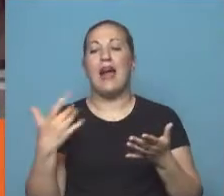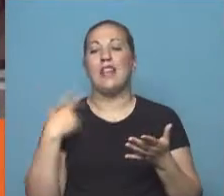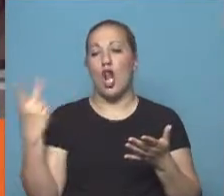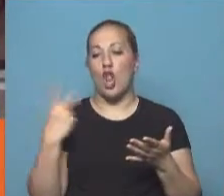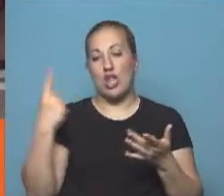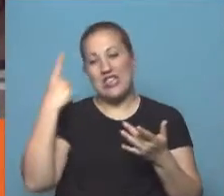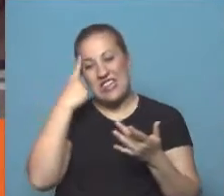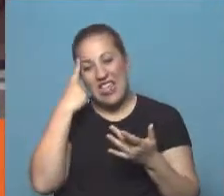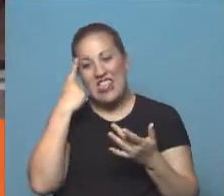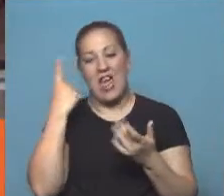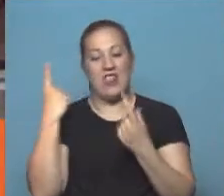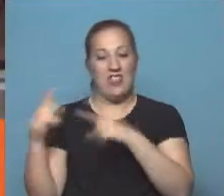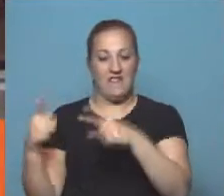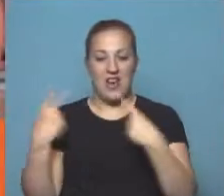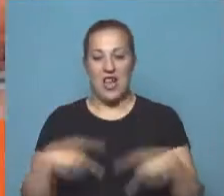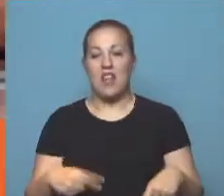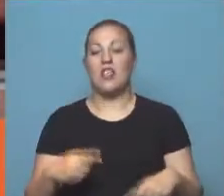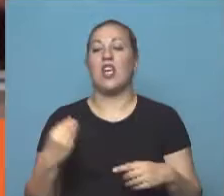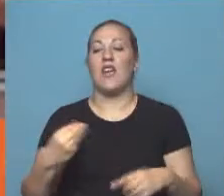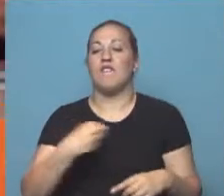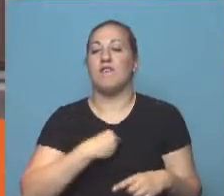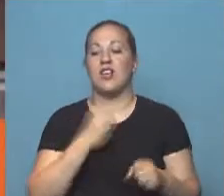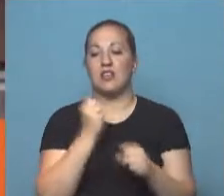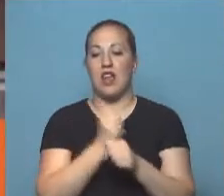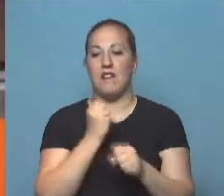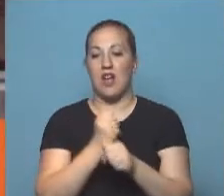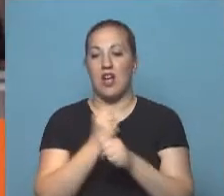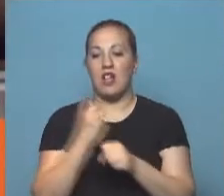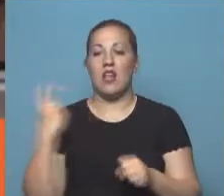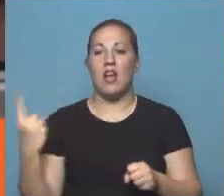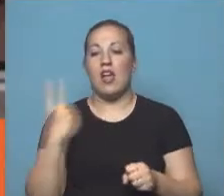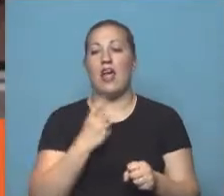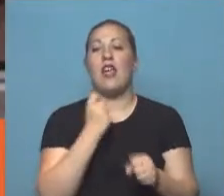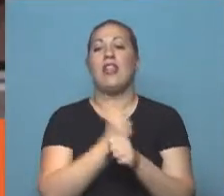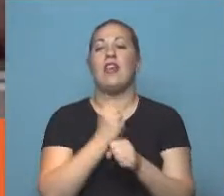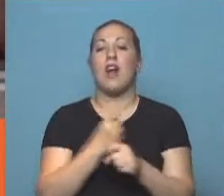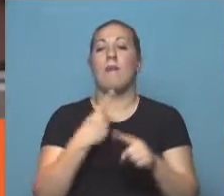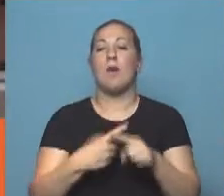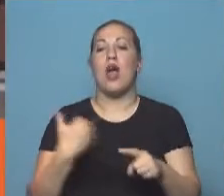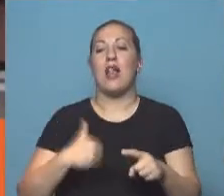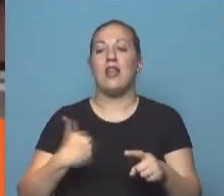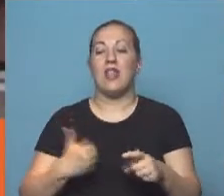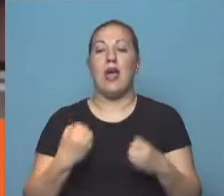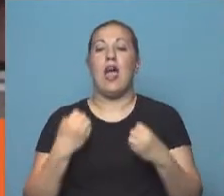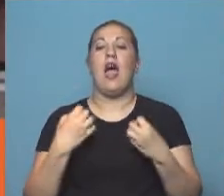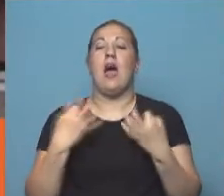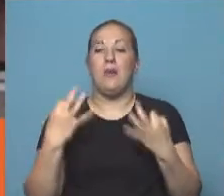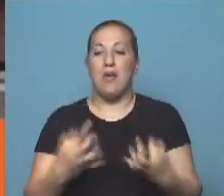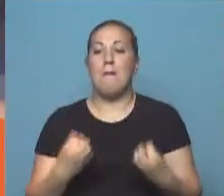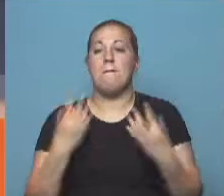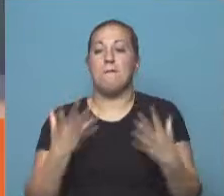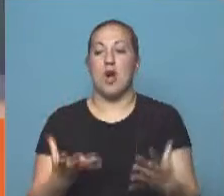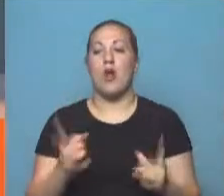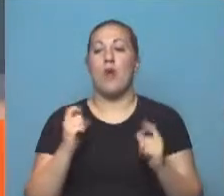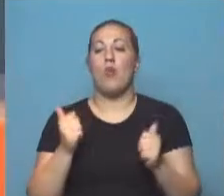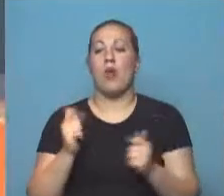hay, sí, creo que nos une la pasión por trabajar, cada uno de su lugar, por una Argentina mejor, así que tenemos, por lo menos con Leandro, una buena relación. Bueno, eso es muy